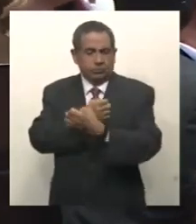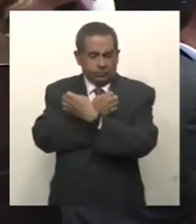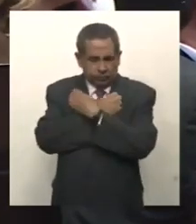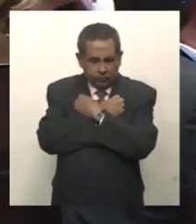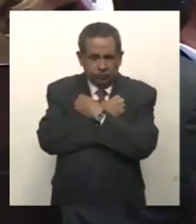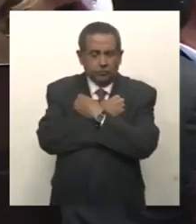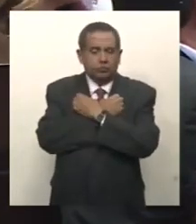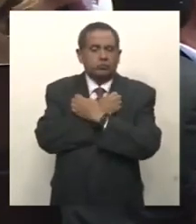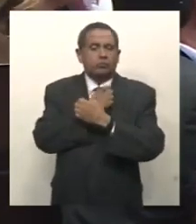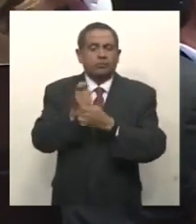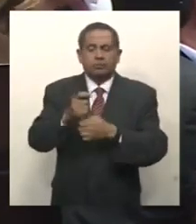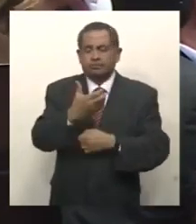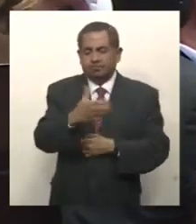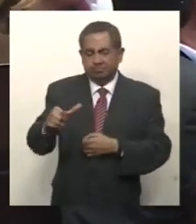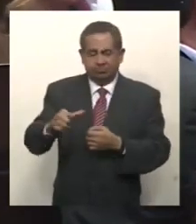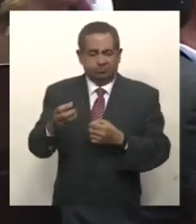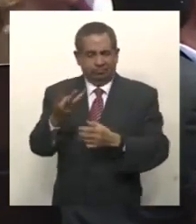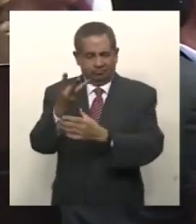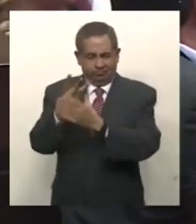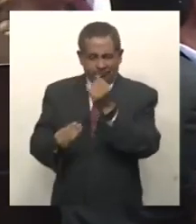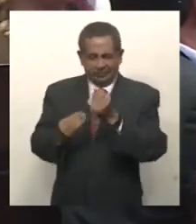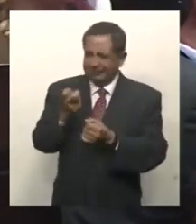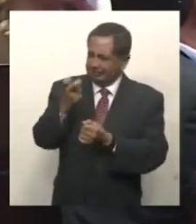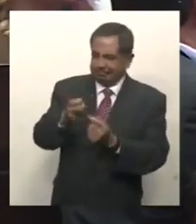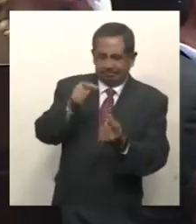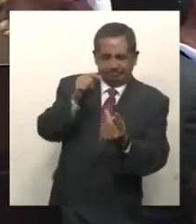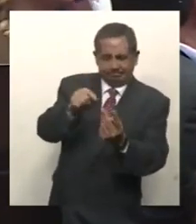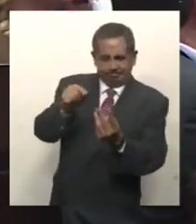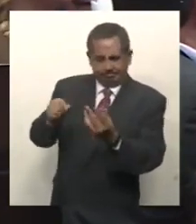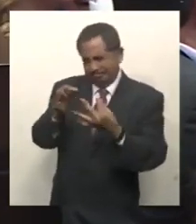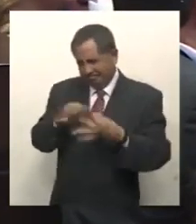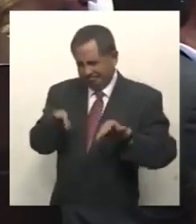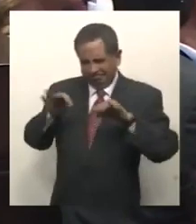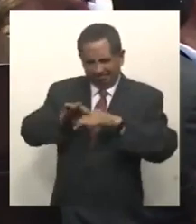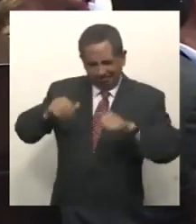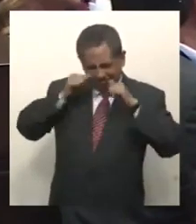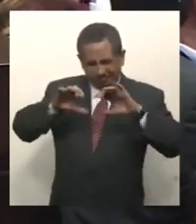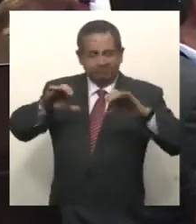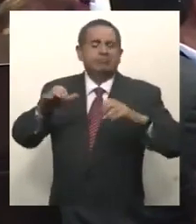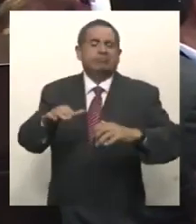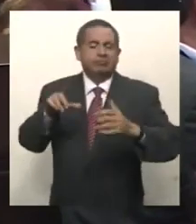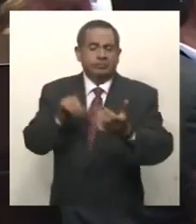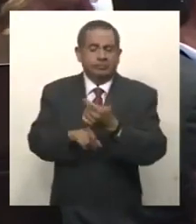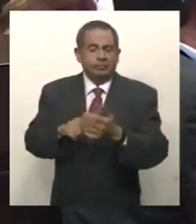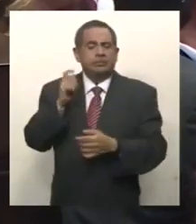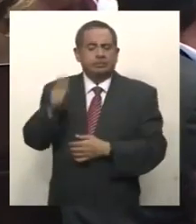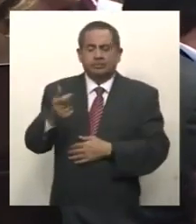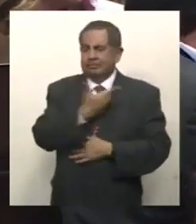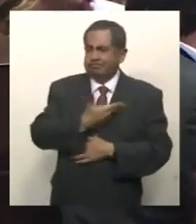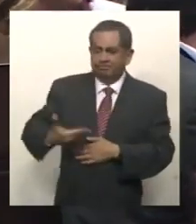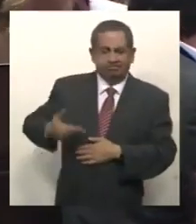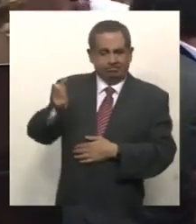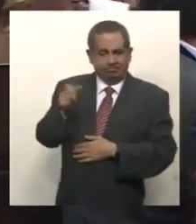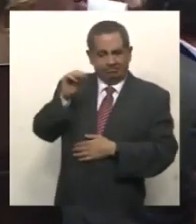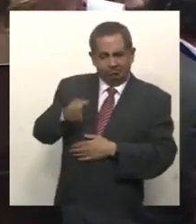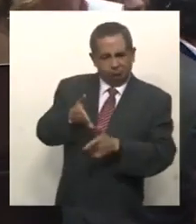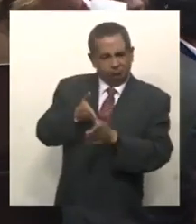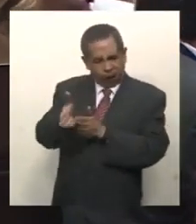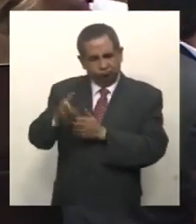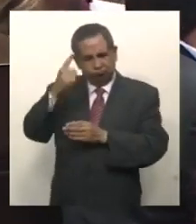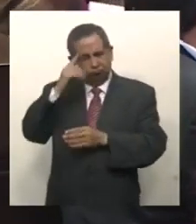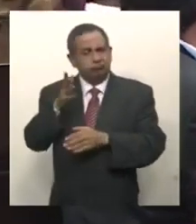educación y el campo mexicano. Los 3 como prioridad de la estrategia del presidente para